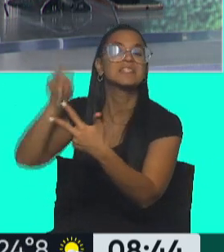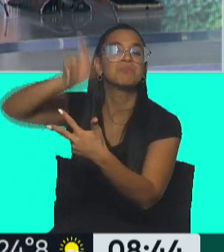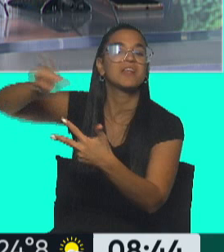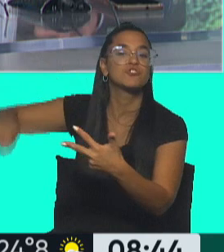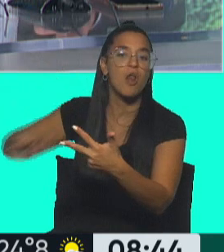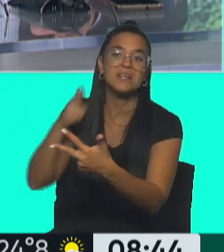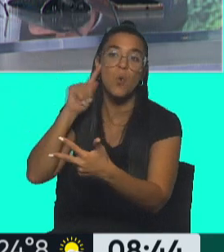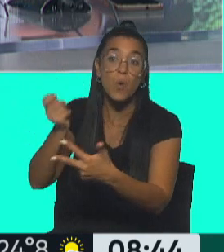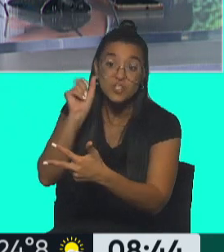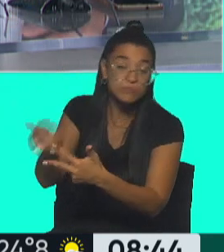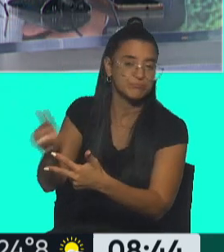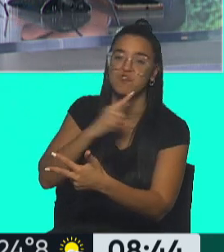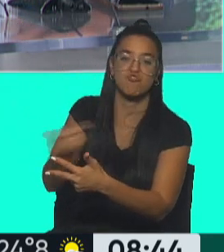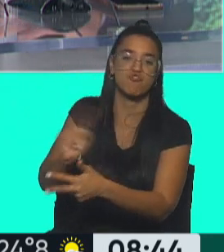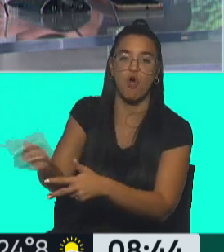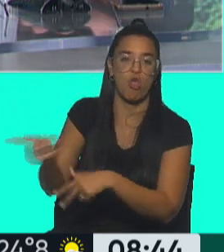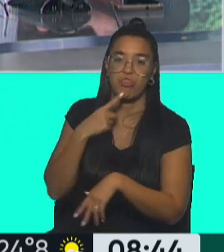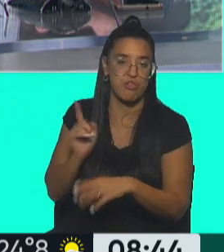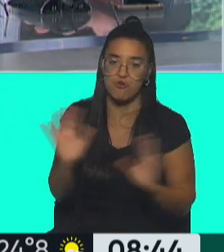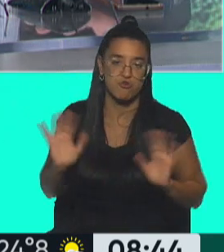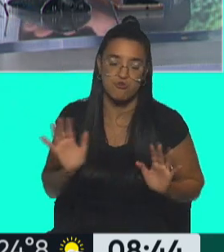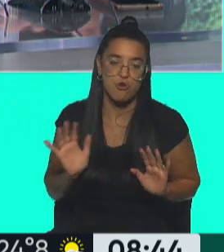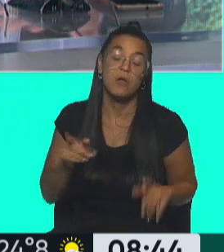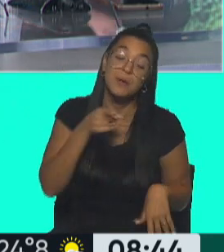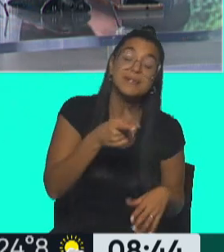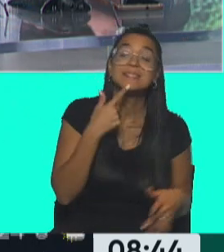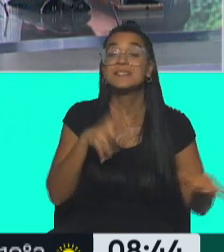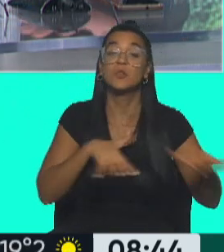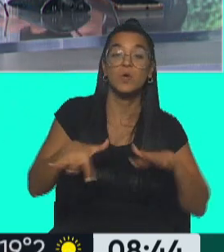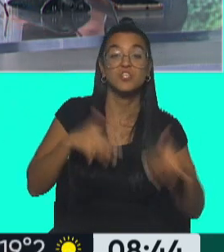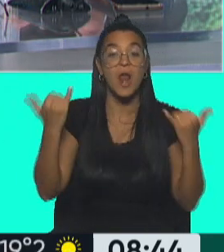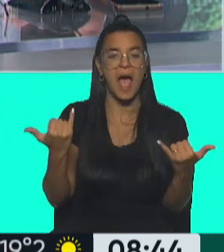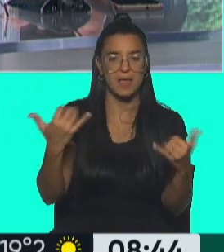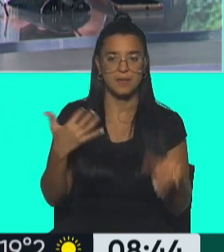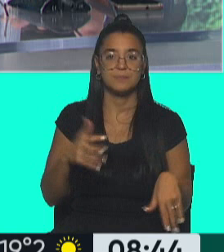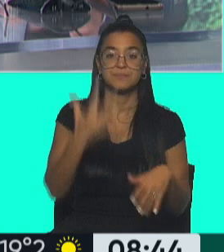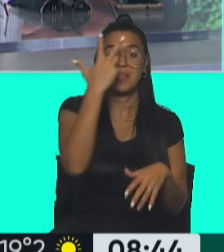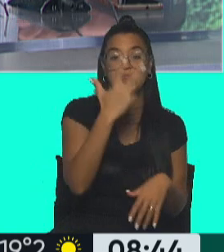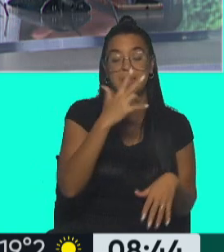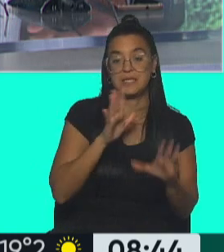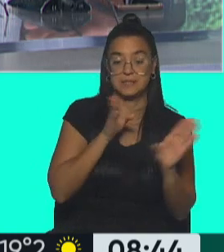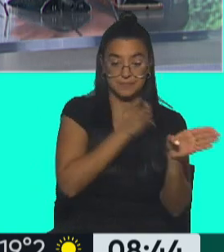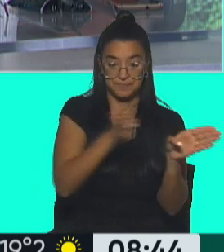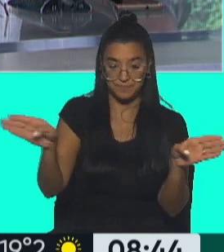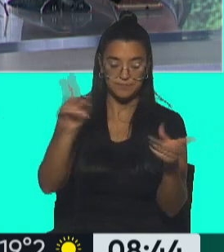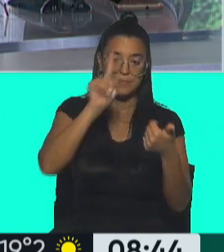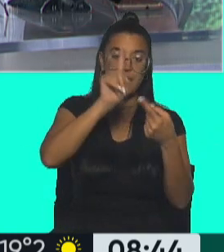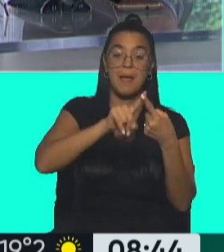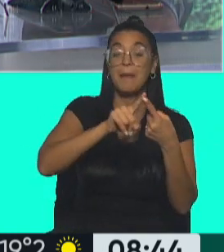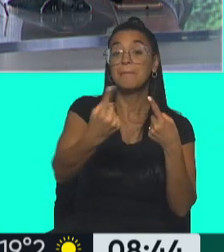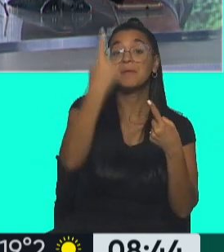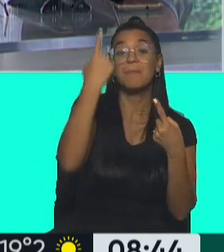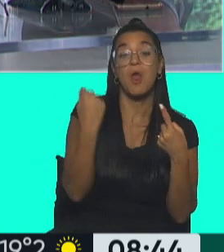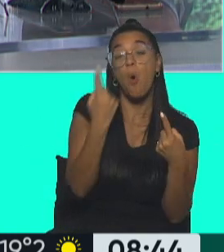integrantes. Ahora bien, plantea esta situación un escenario a 3 bandas. La primera es que el único